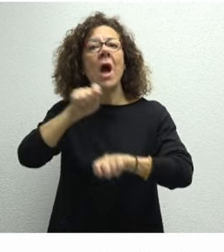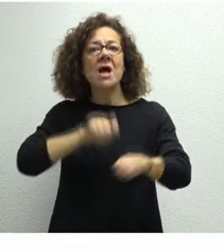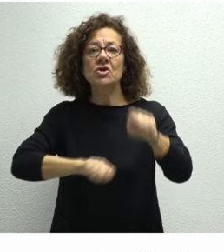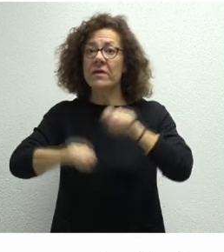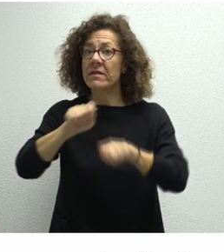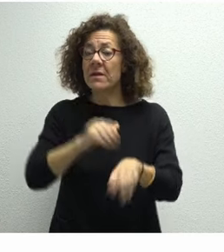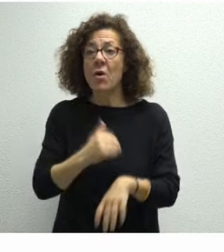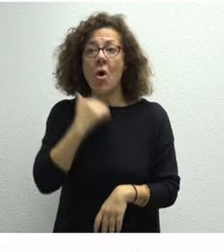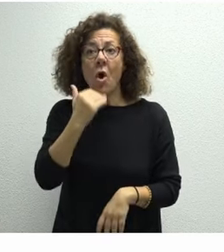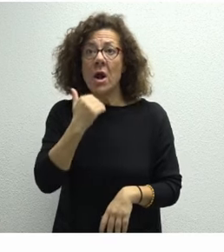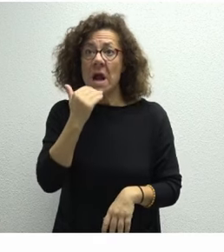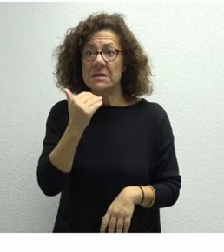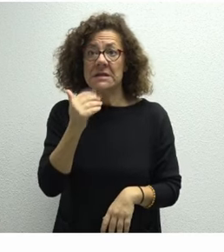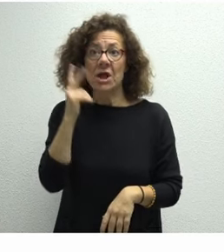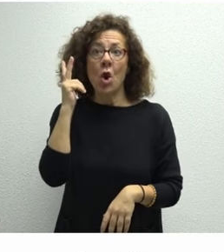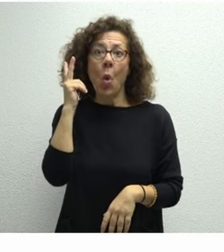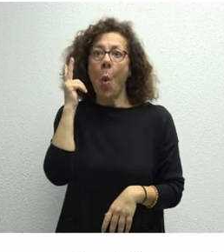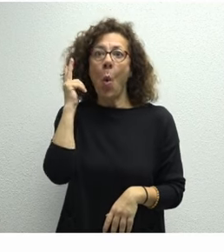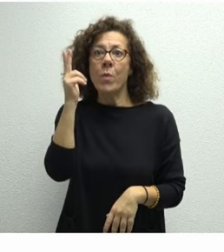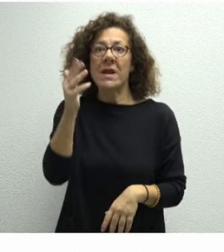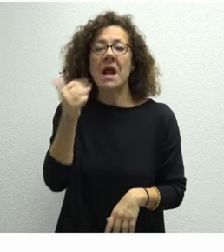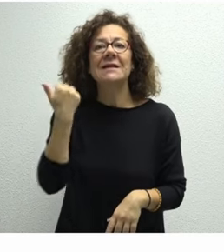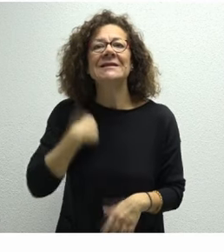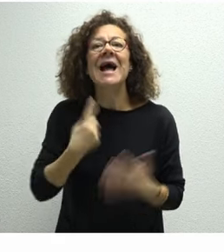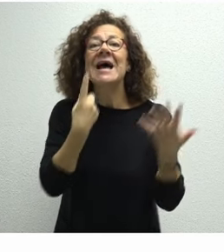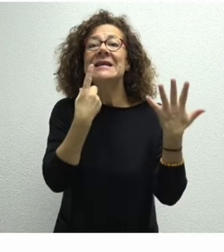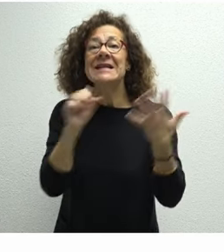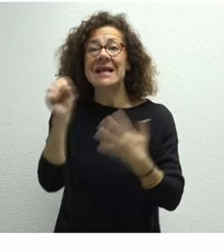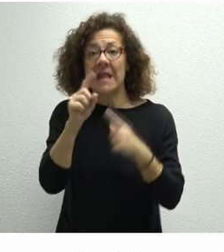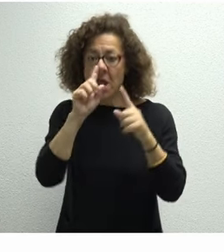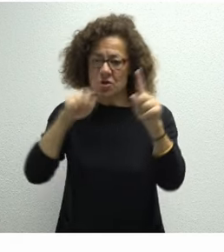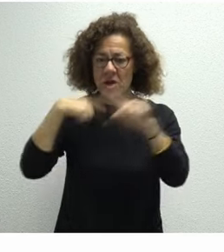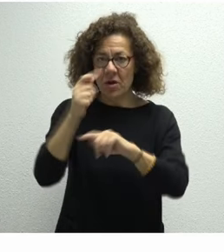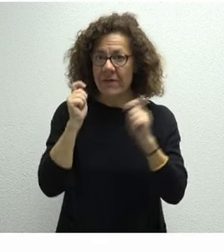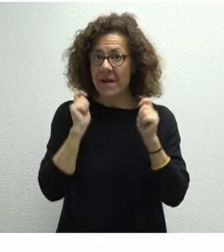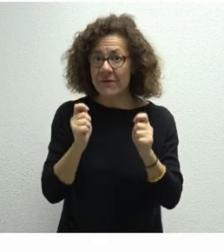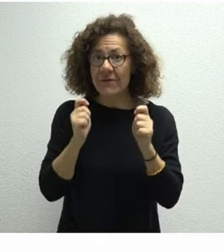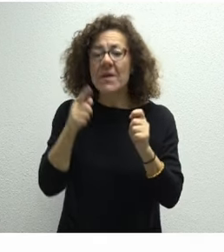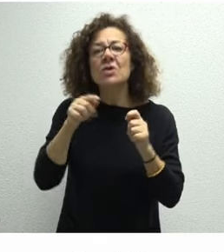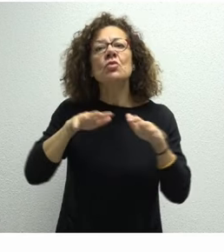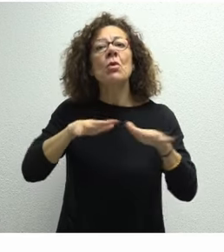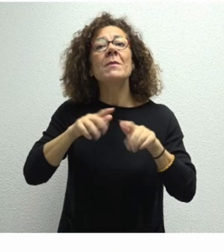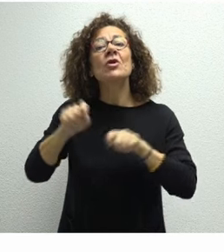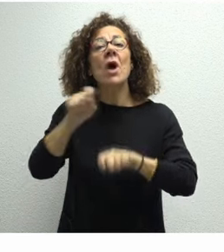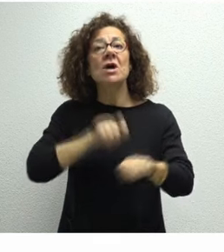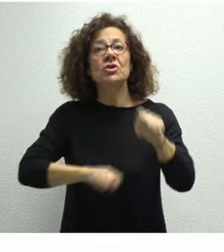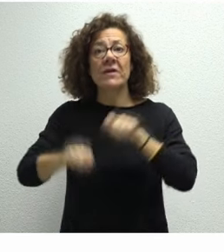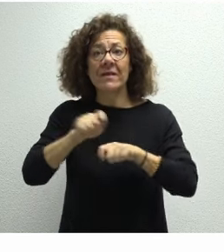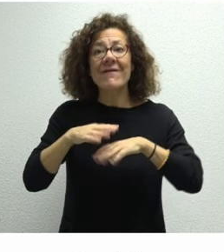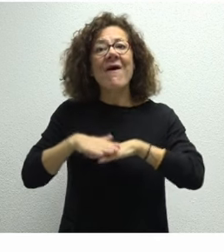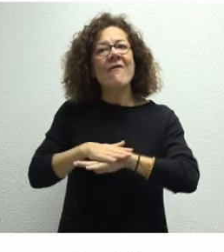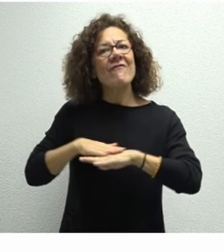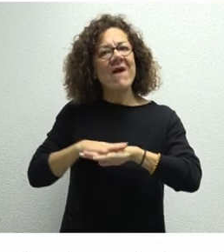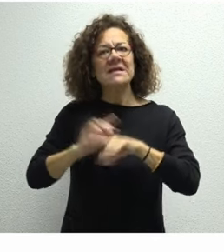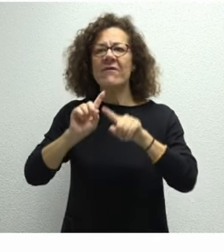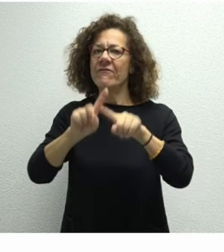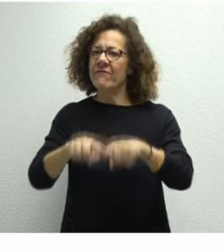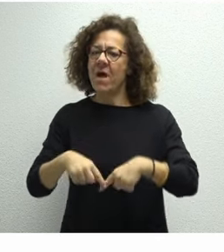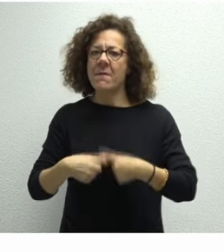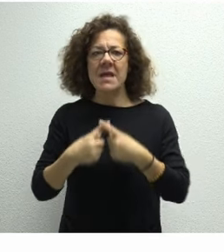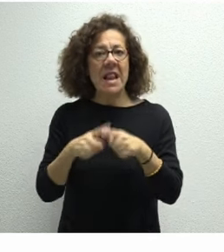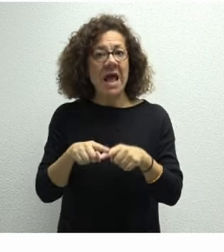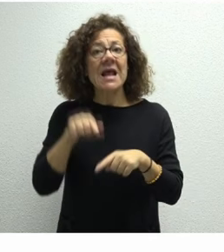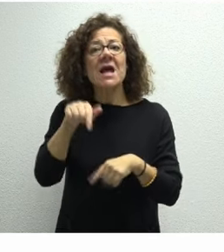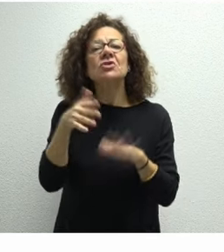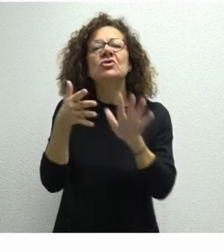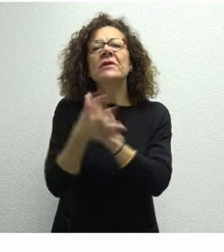casi jubilar como decía Enrique 60 años cumplimos el año que viene somos un movimiento asociativo de base familiar y